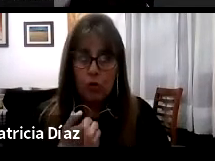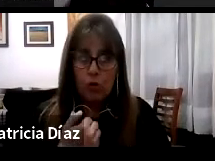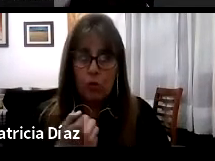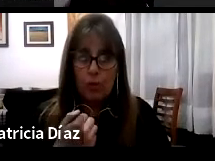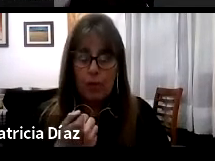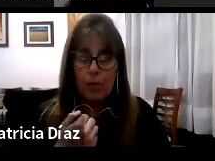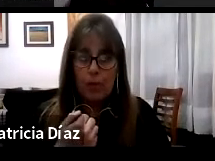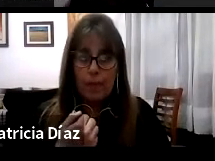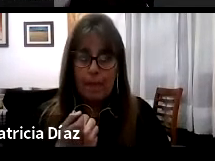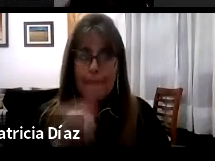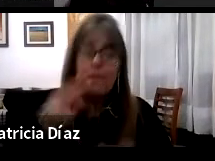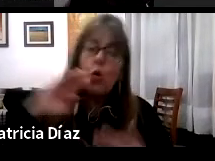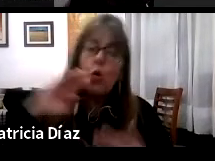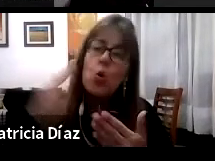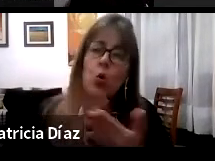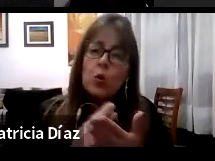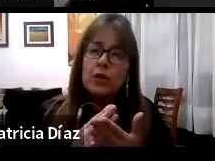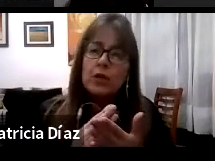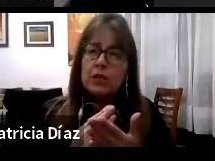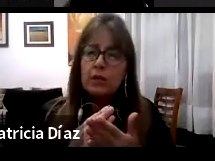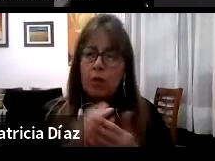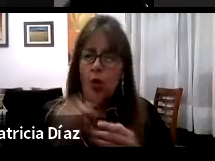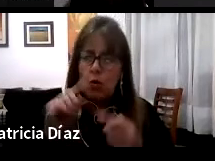para el último asistente que contratamos